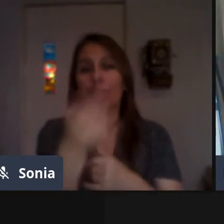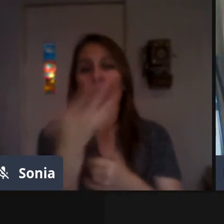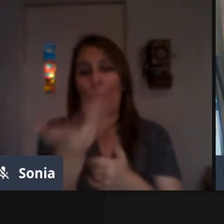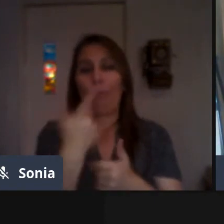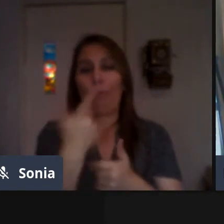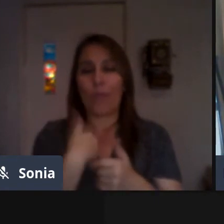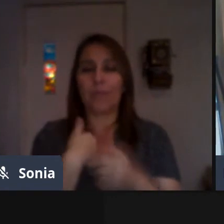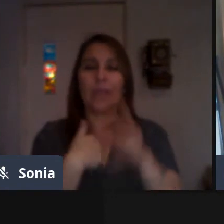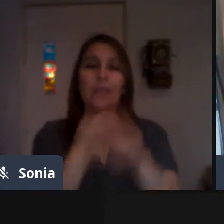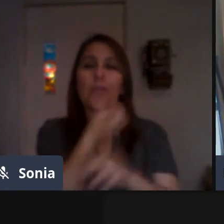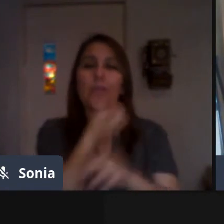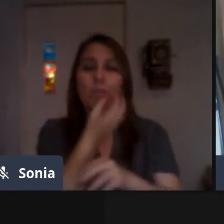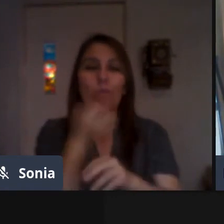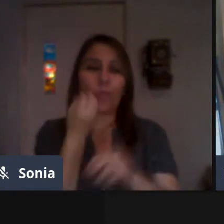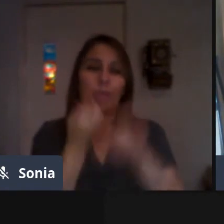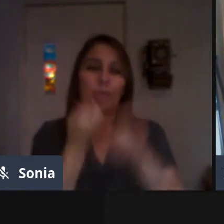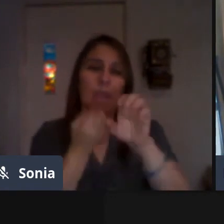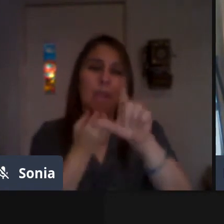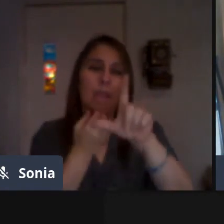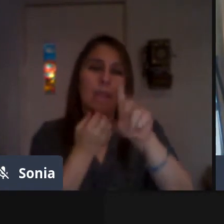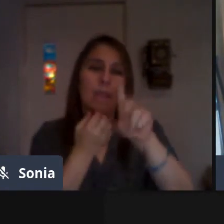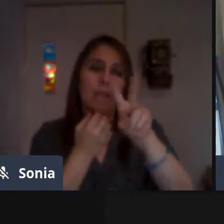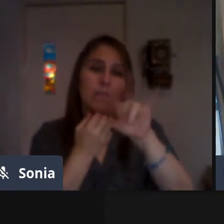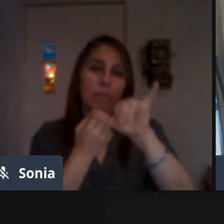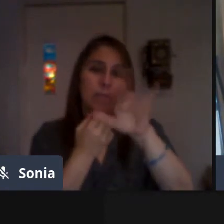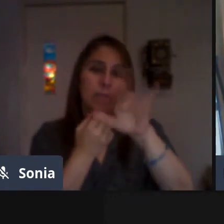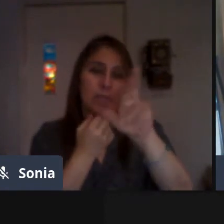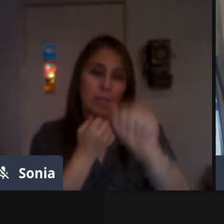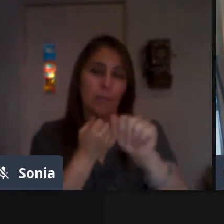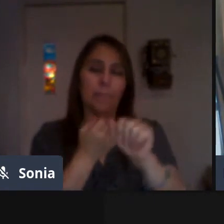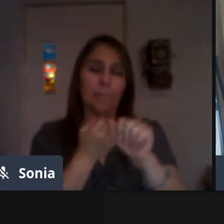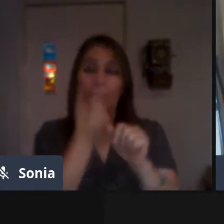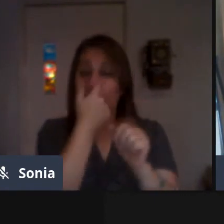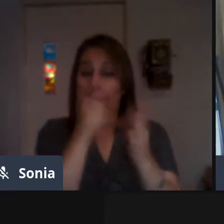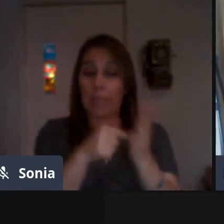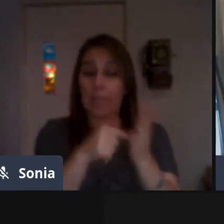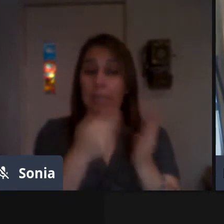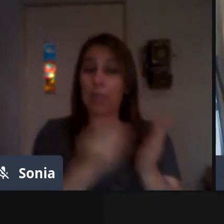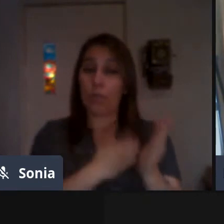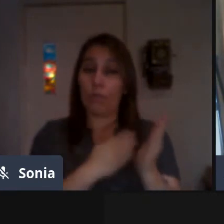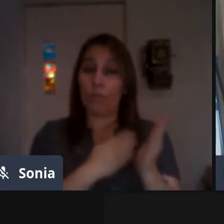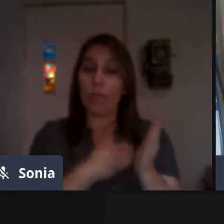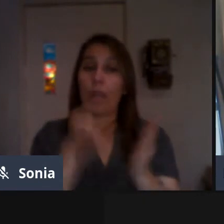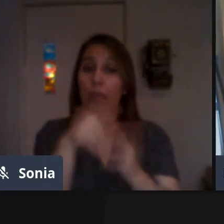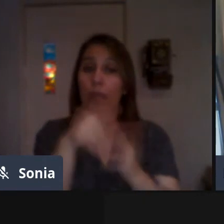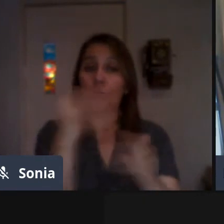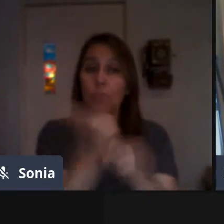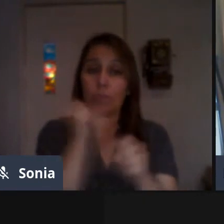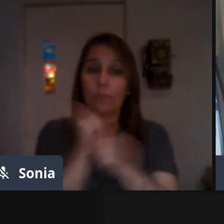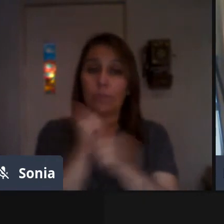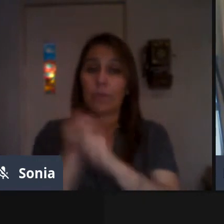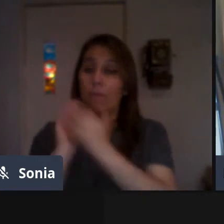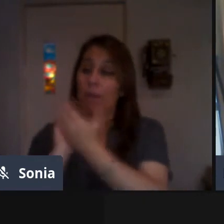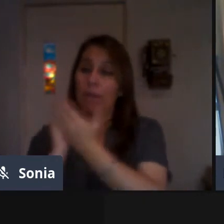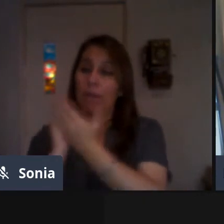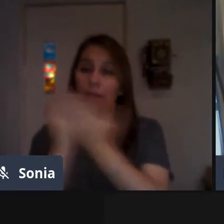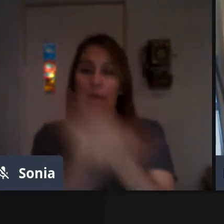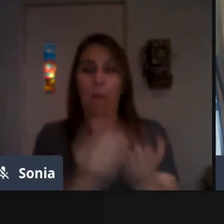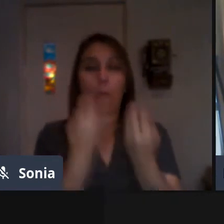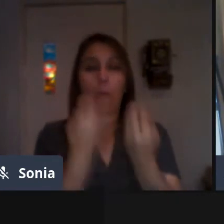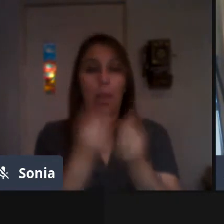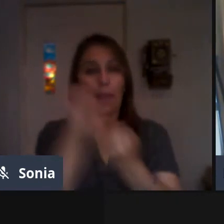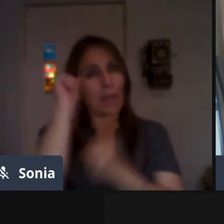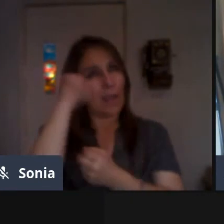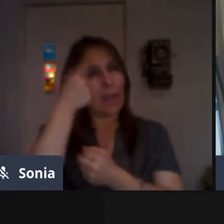y qué bueno que finalmente tú haces ahí todo un trabajo de literatura para conmemorar la y no olvidarla